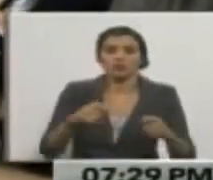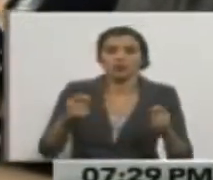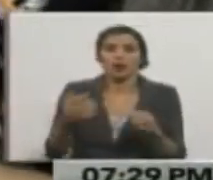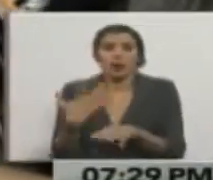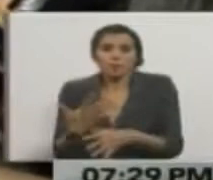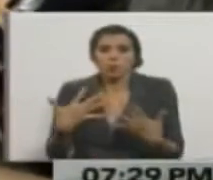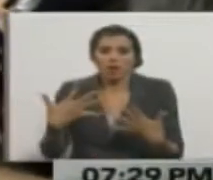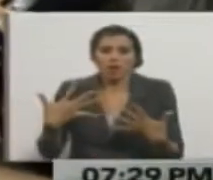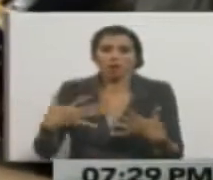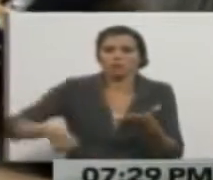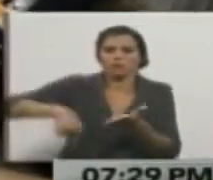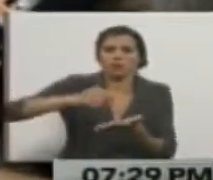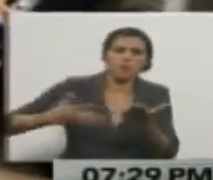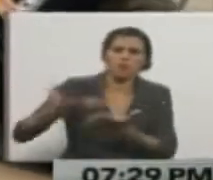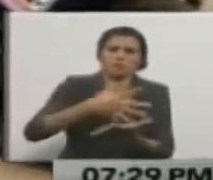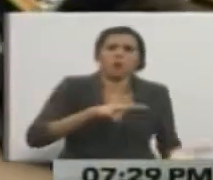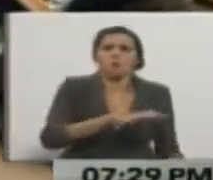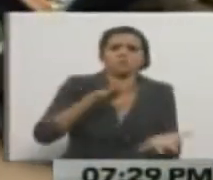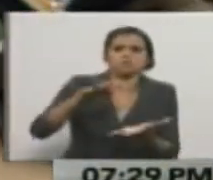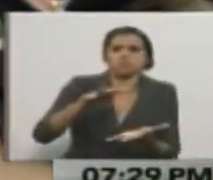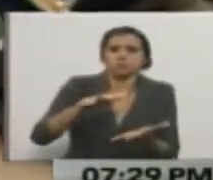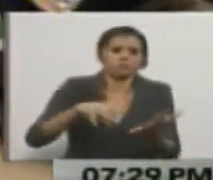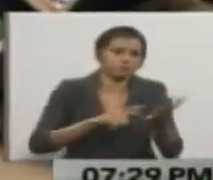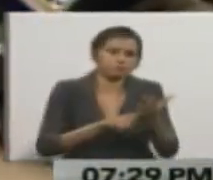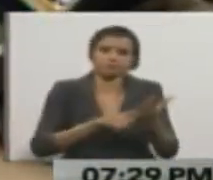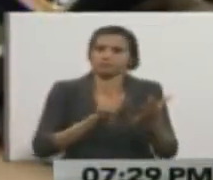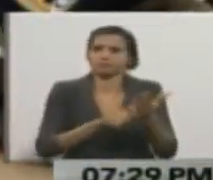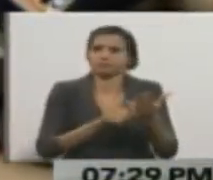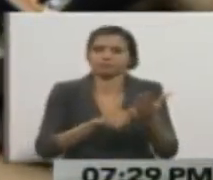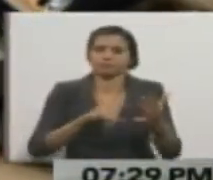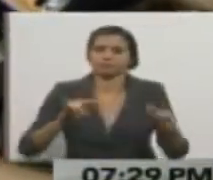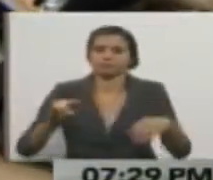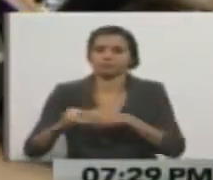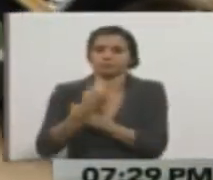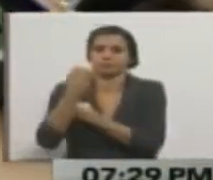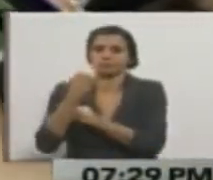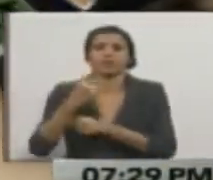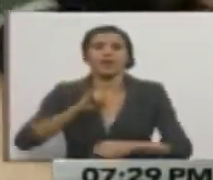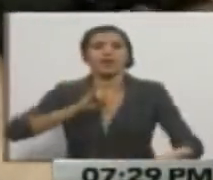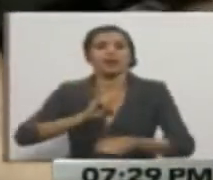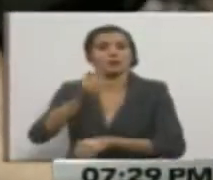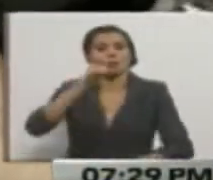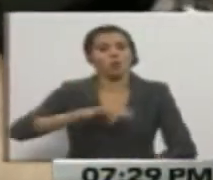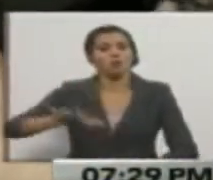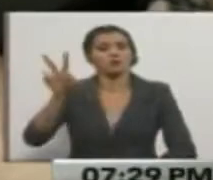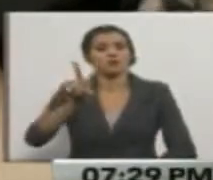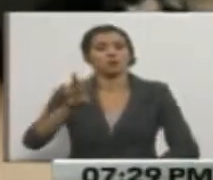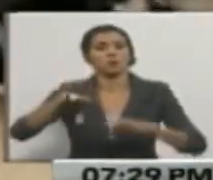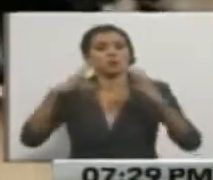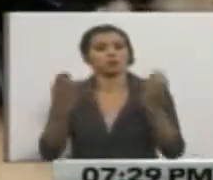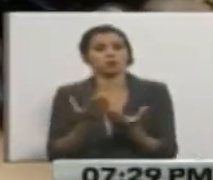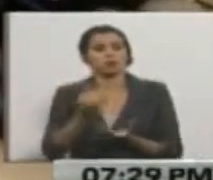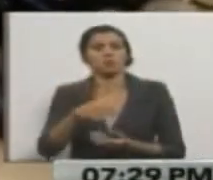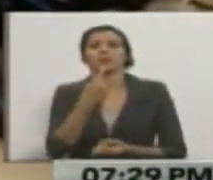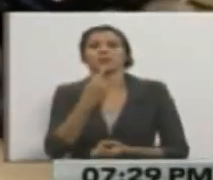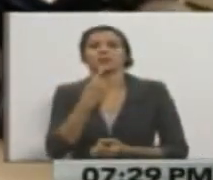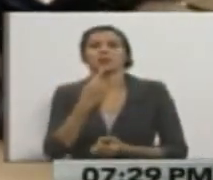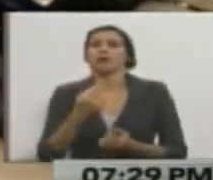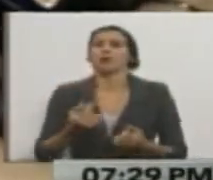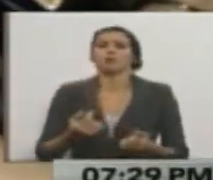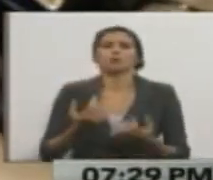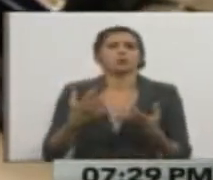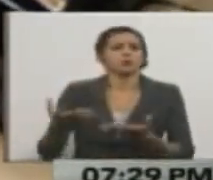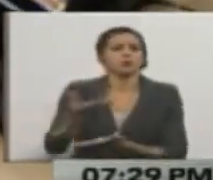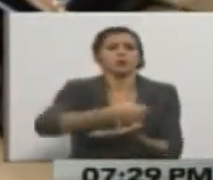después trataron de incurrir en un engaño masivo a toda la población de Venezuela y del mundo, diciendo que habían recogido una firma